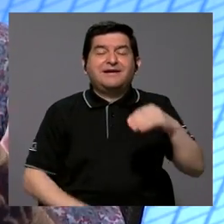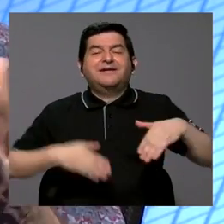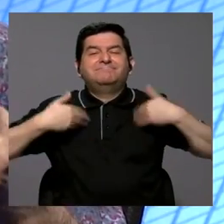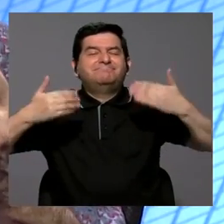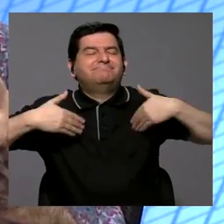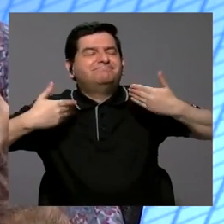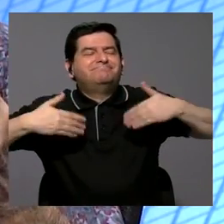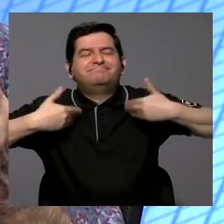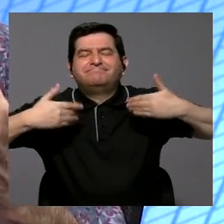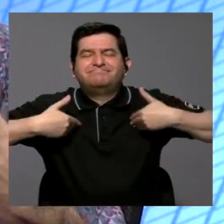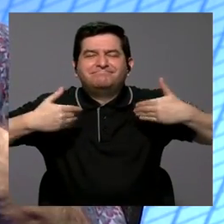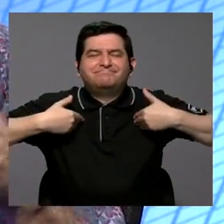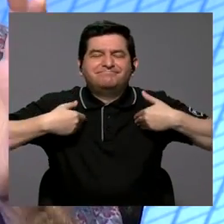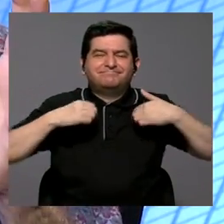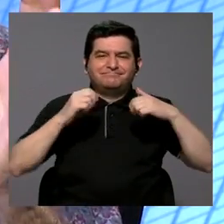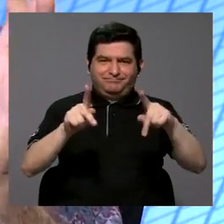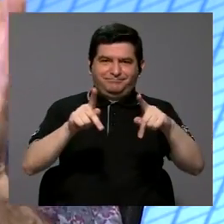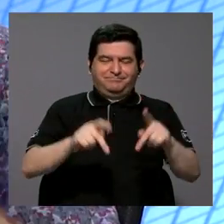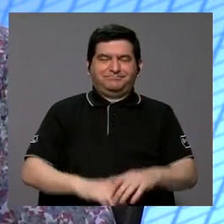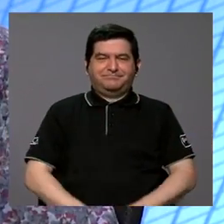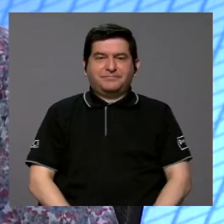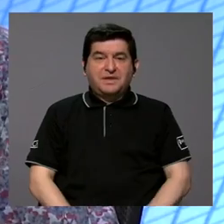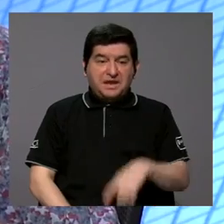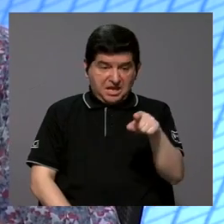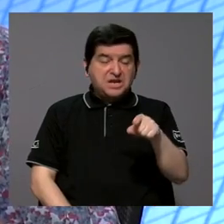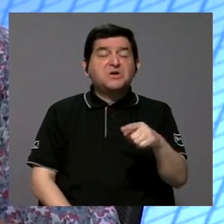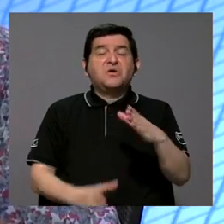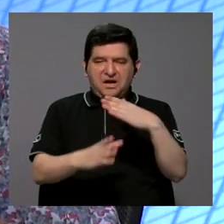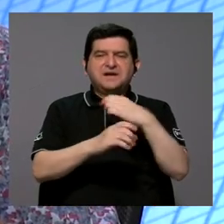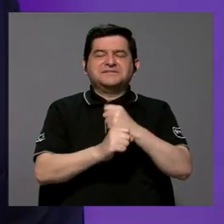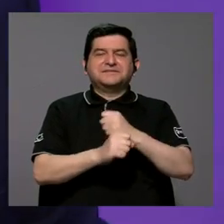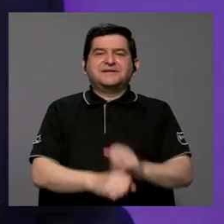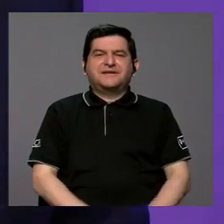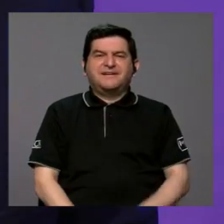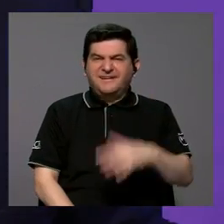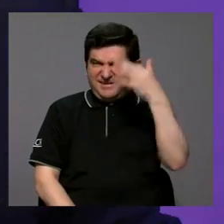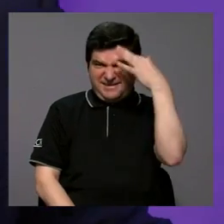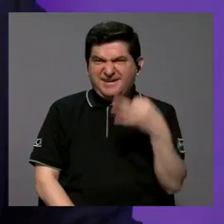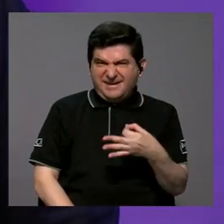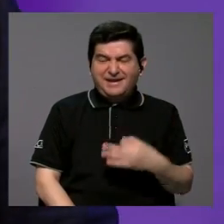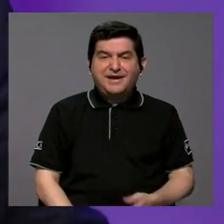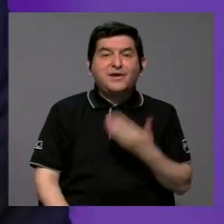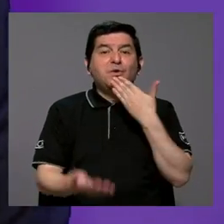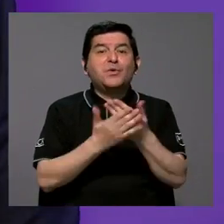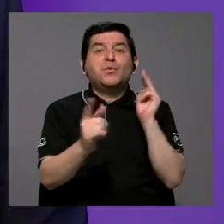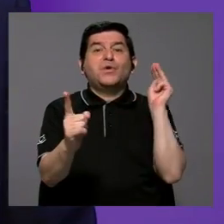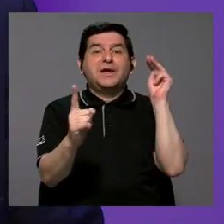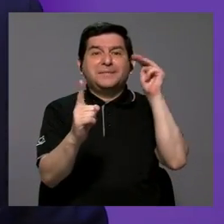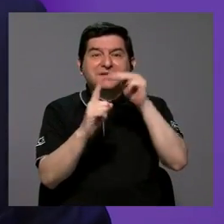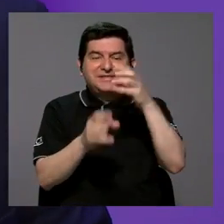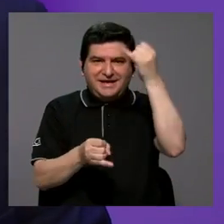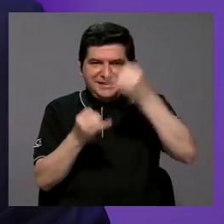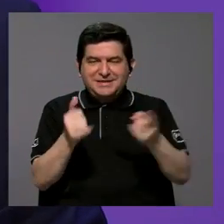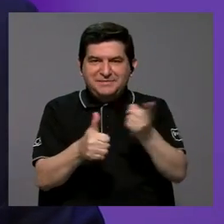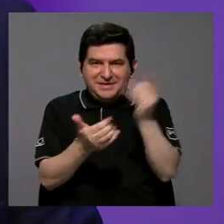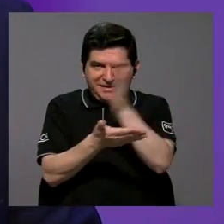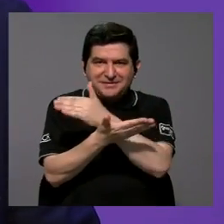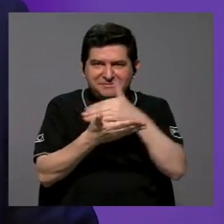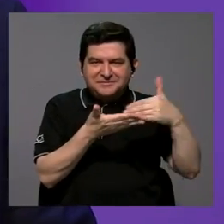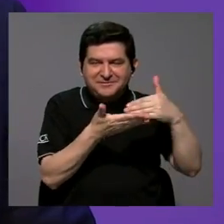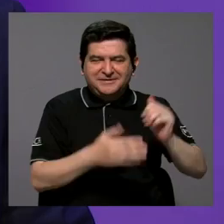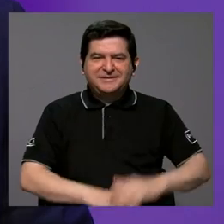alegría. Y dije, eso es lo que voy a hacer. Y creo que es un buen mensaje para poder cerrar esta primera